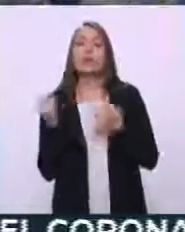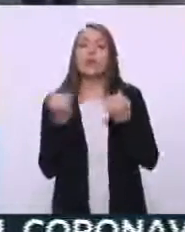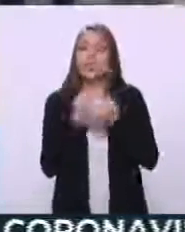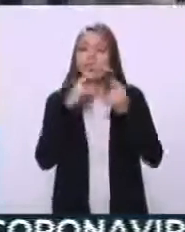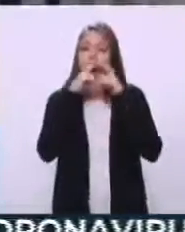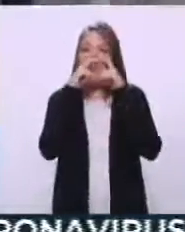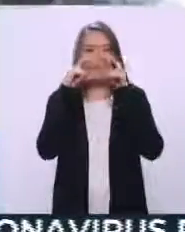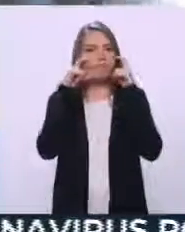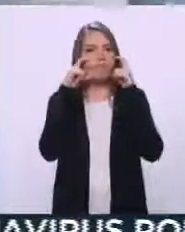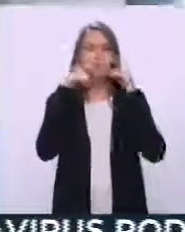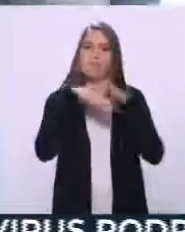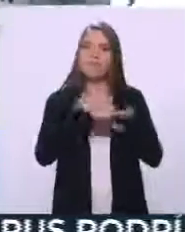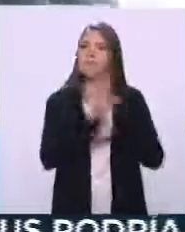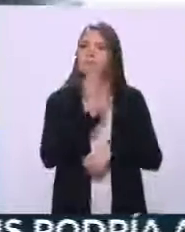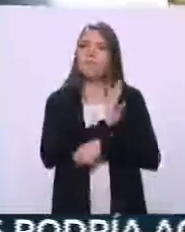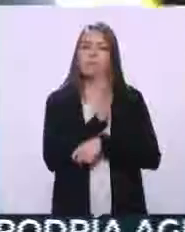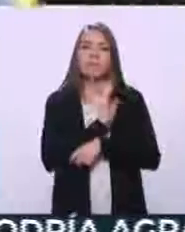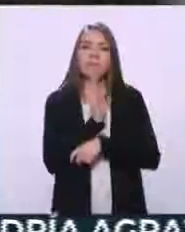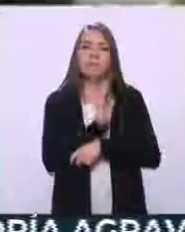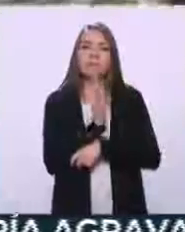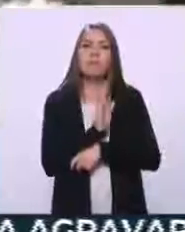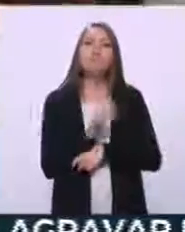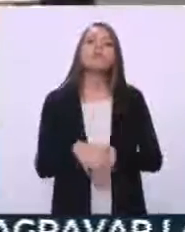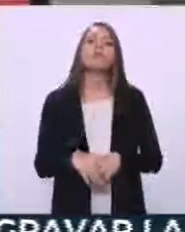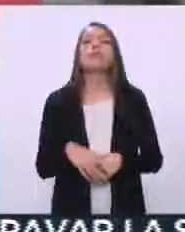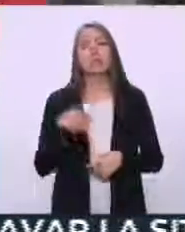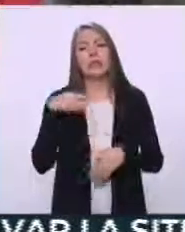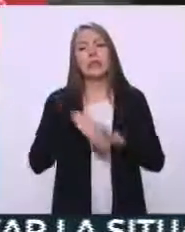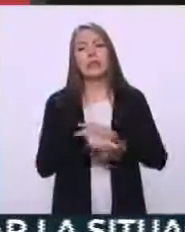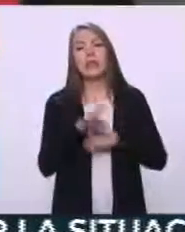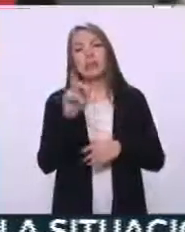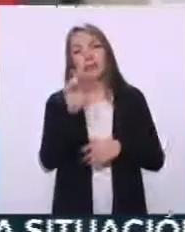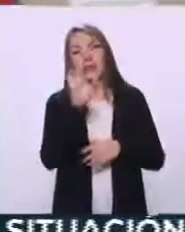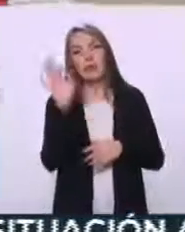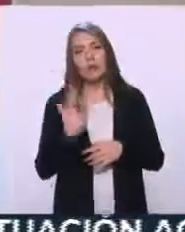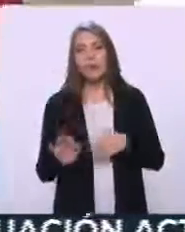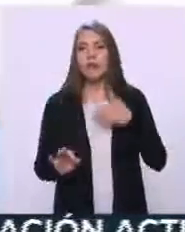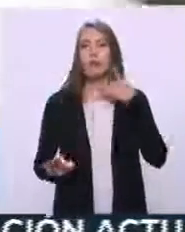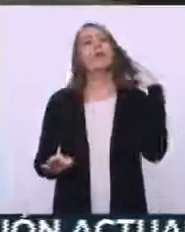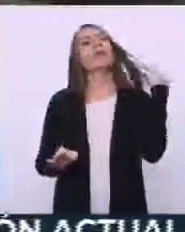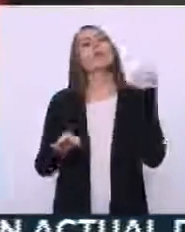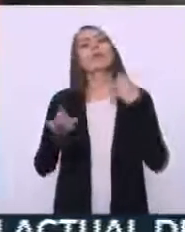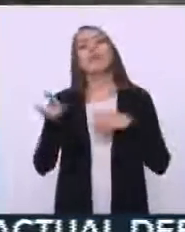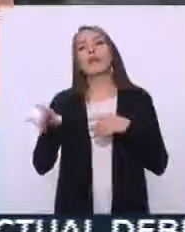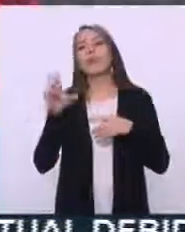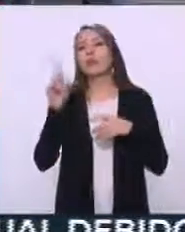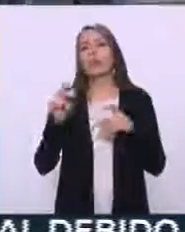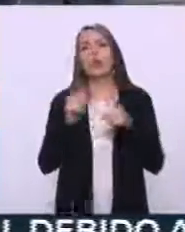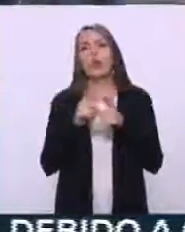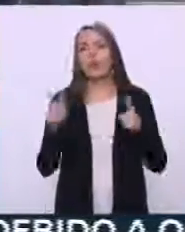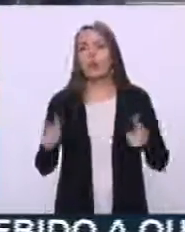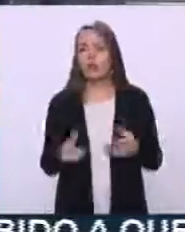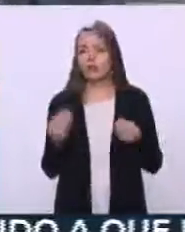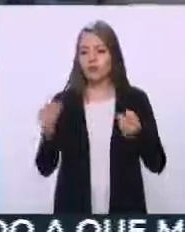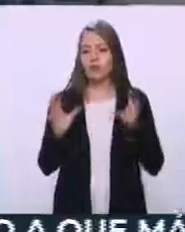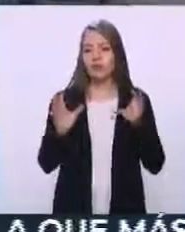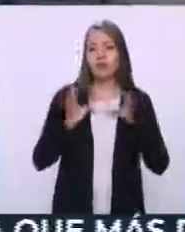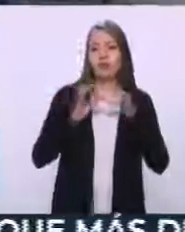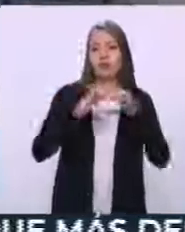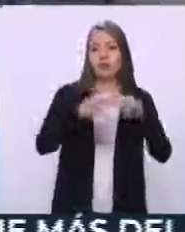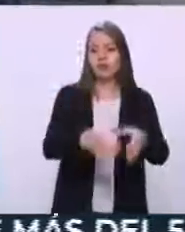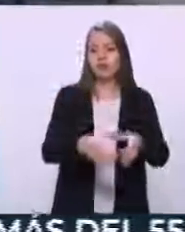durante toda la función, aforo al 30%, evitar en la medida de lo posible acudir en grupos grandes, respetar la sana distancia, para